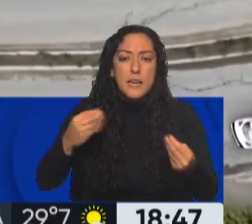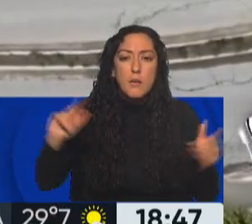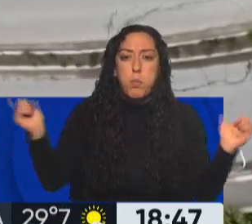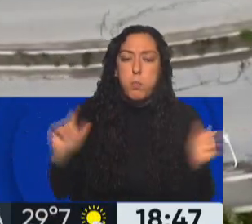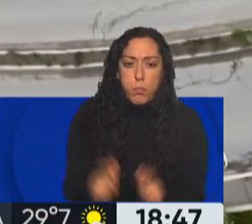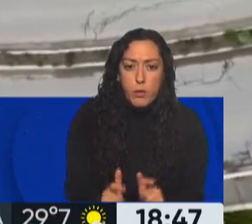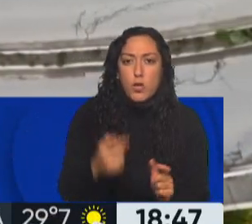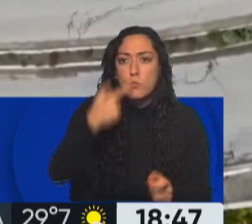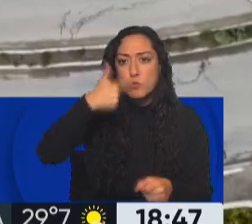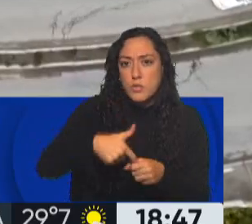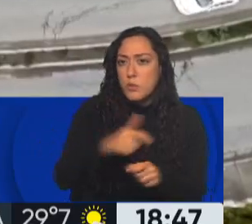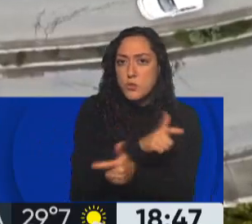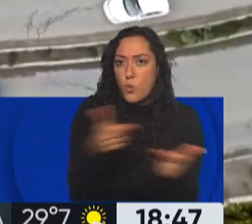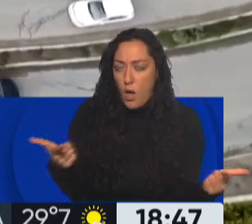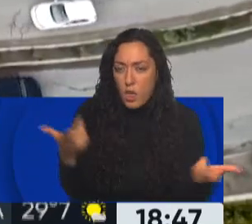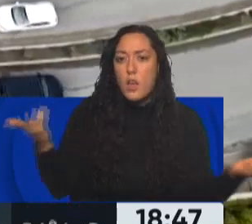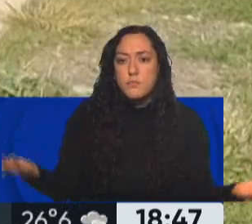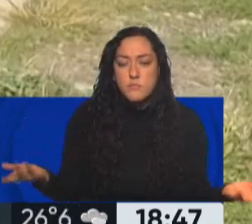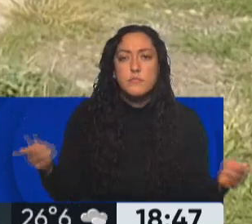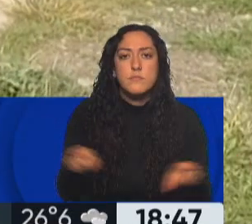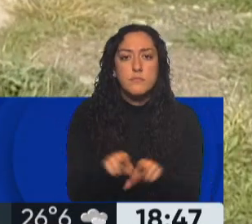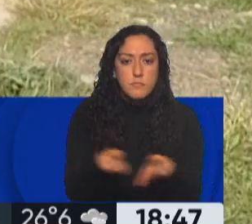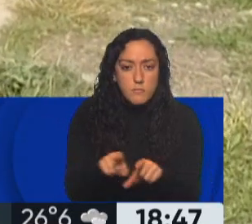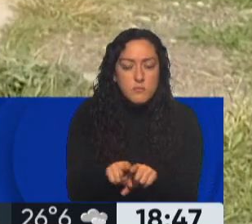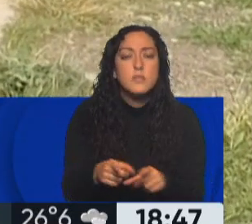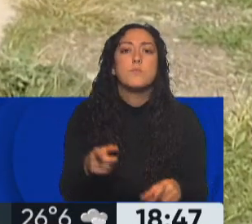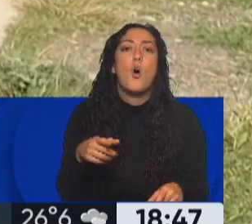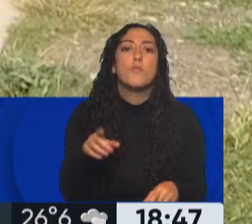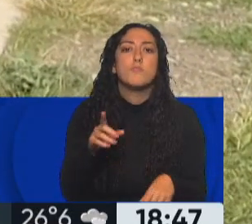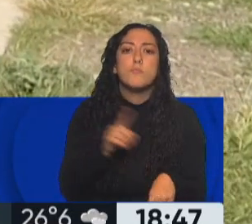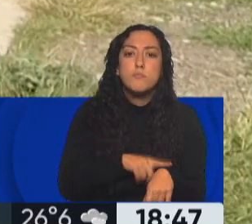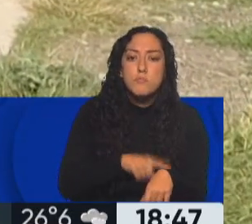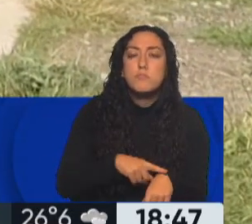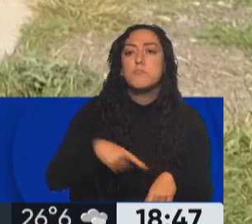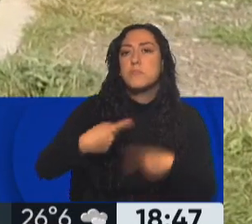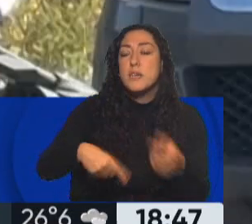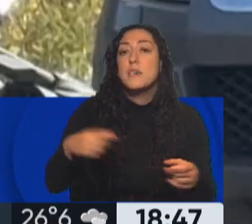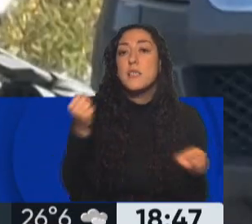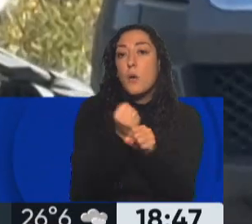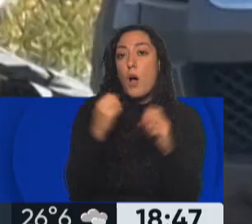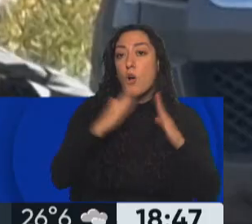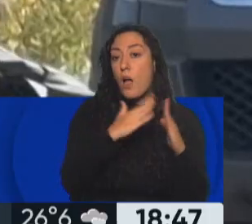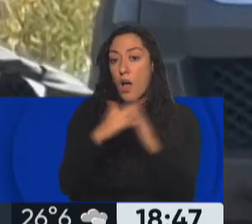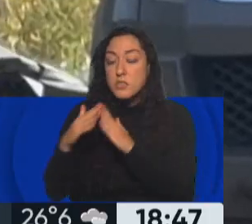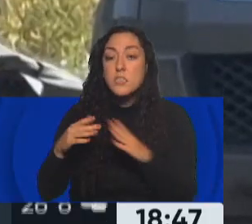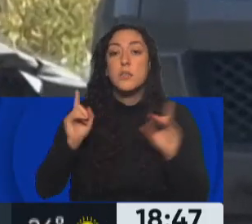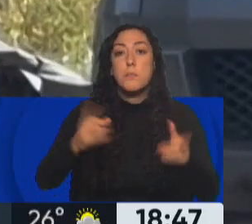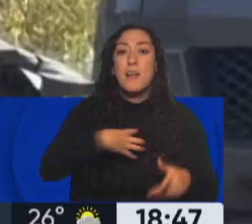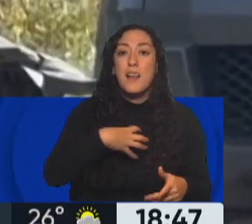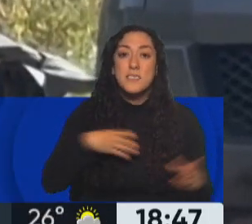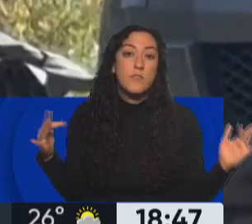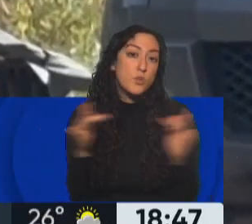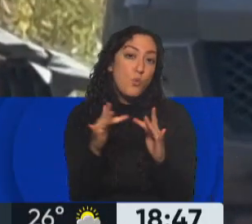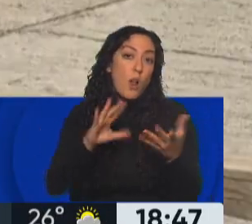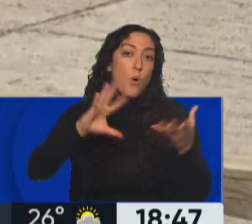a su país. Entre ellas, el establecimiento del horario continuo, el teletrabajo y las clases virtuales para